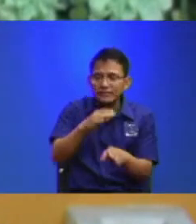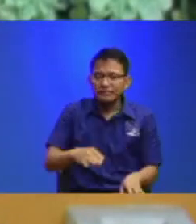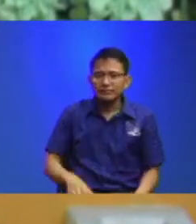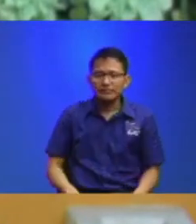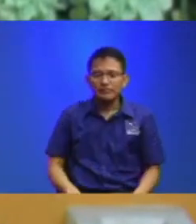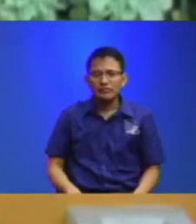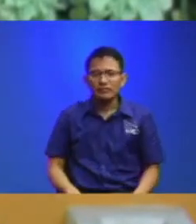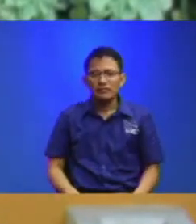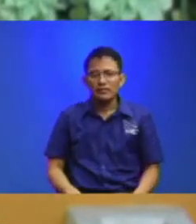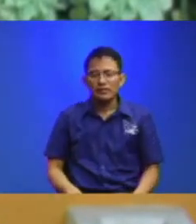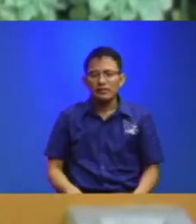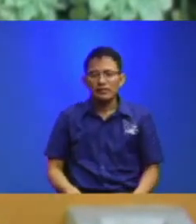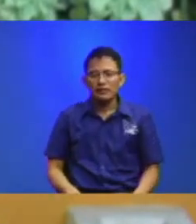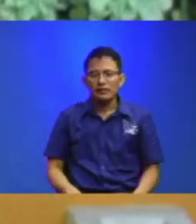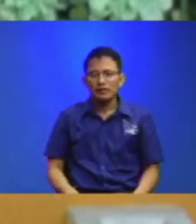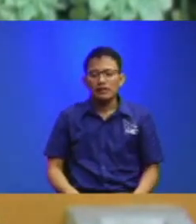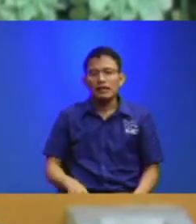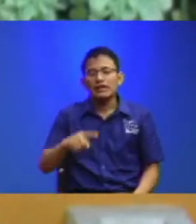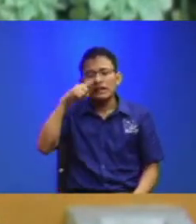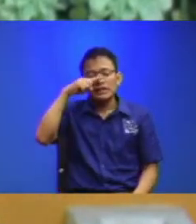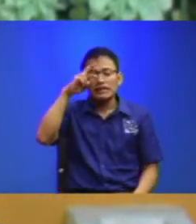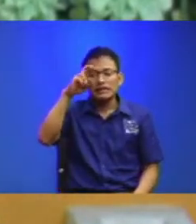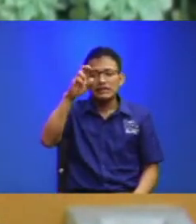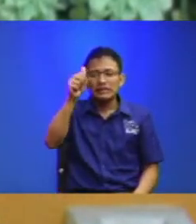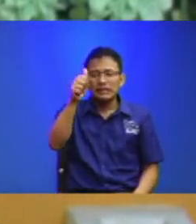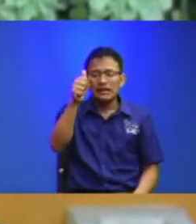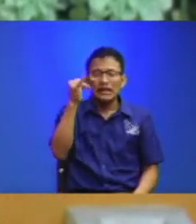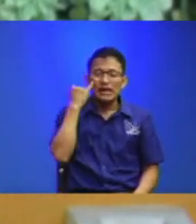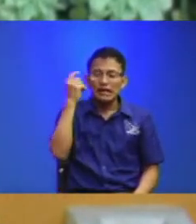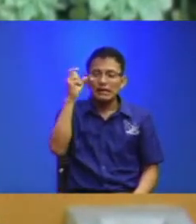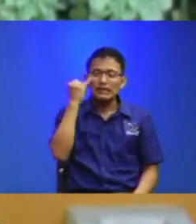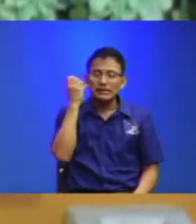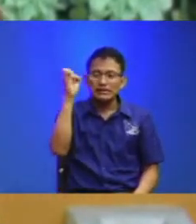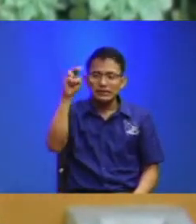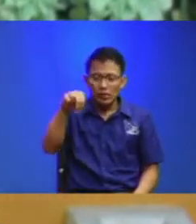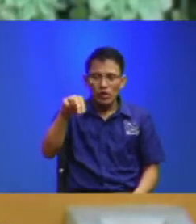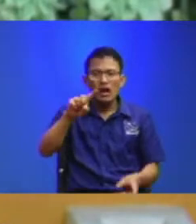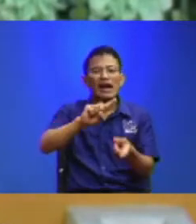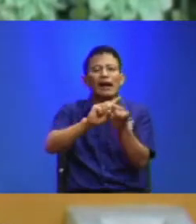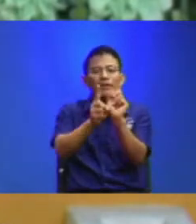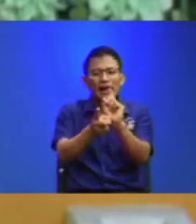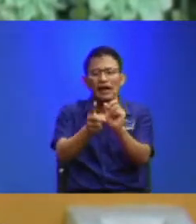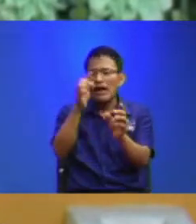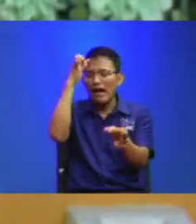es tan fácil alcanzar la fidelidad. No es tan fácil. Y si no es fácil,